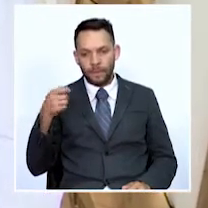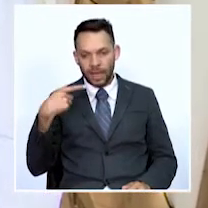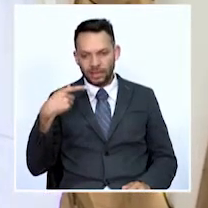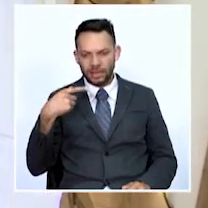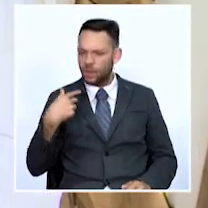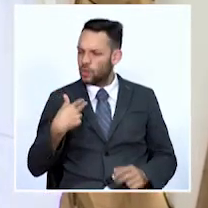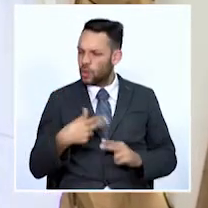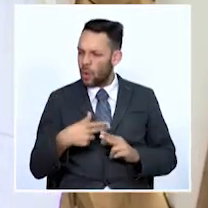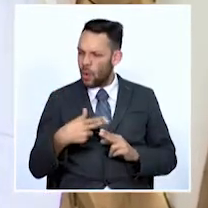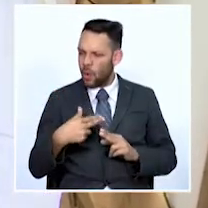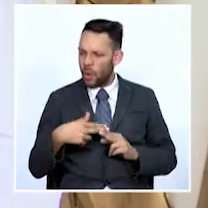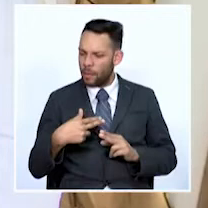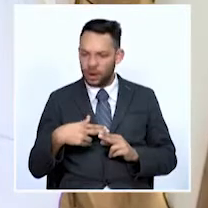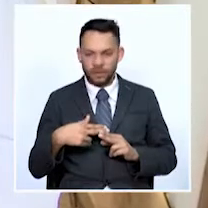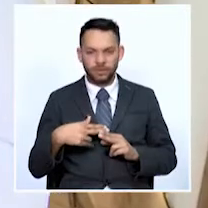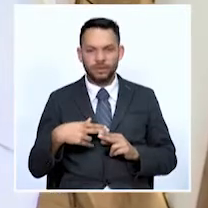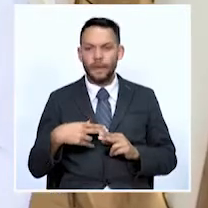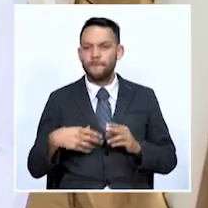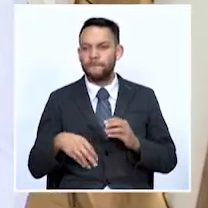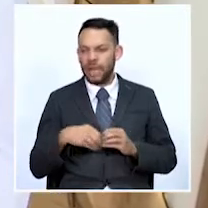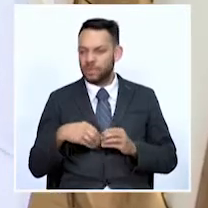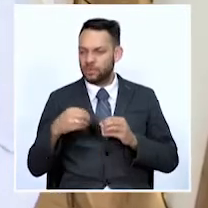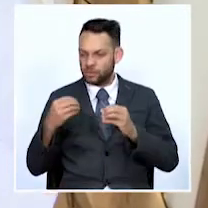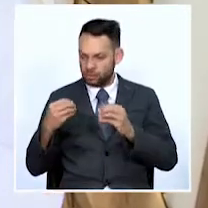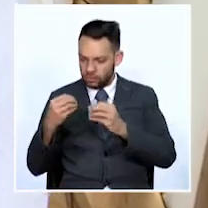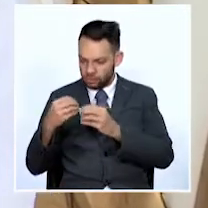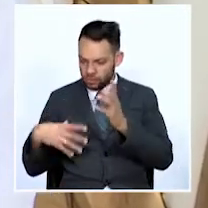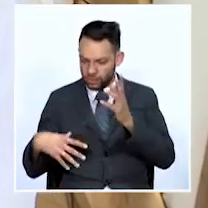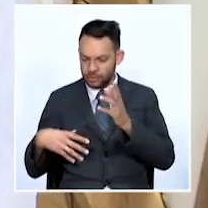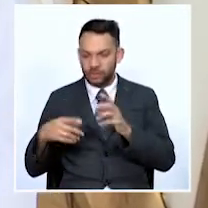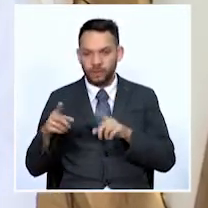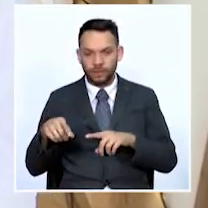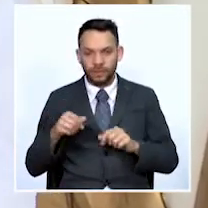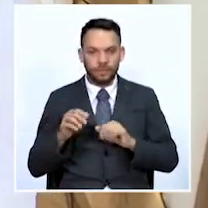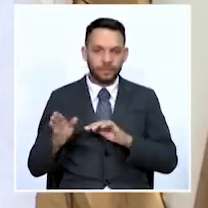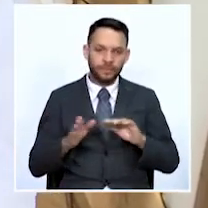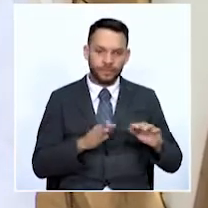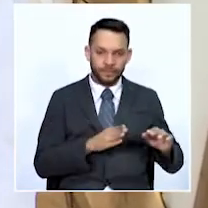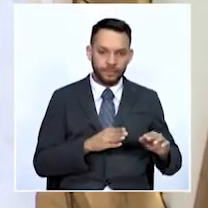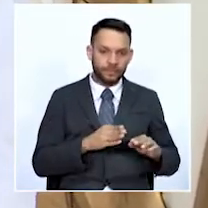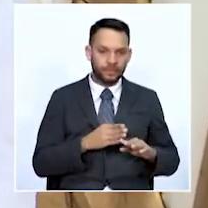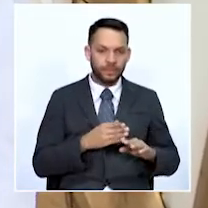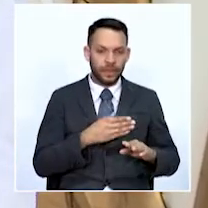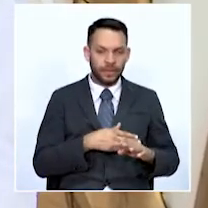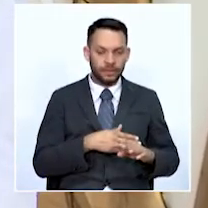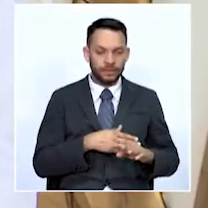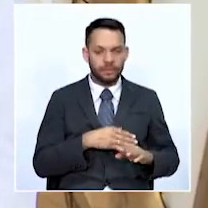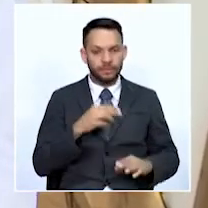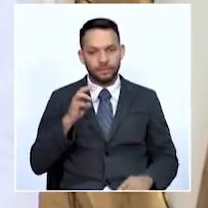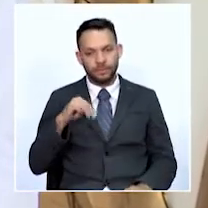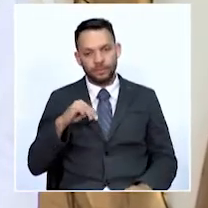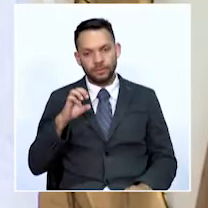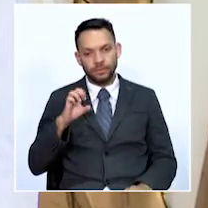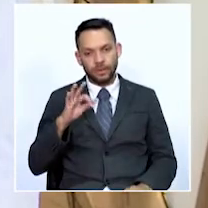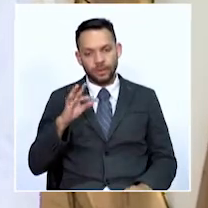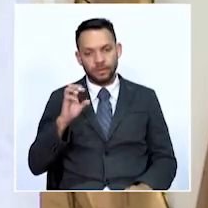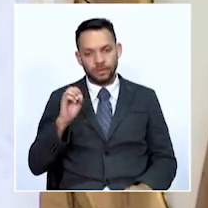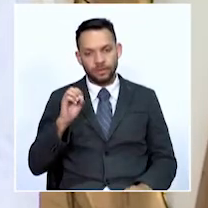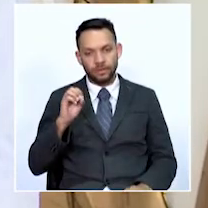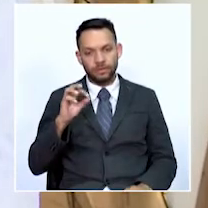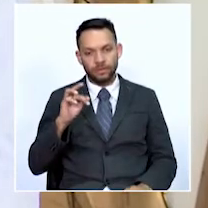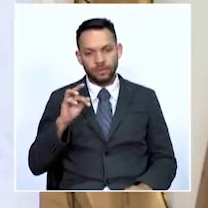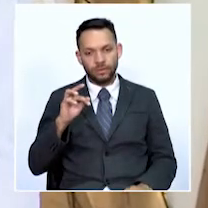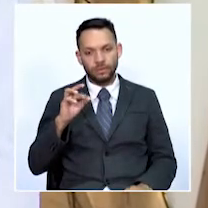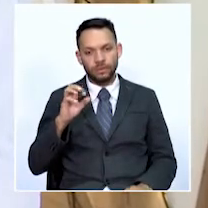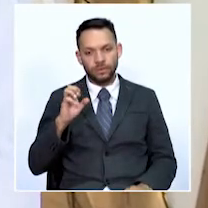en el momento pues no me acuerdo cómo es el nombre. También en alguna parte de su vida le dieron metotrexate. Pero lo suspendí. El doctor me dijo que